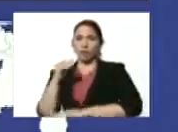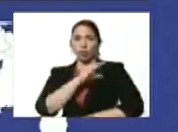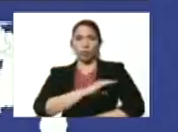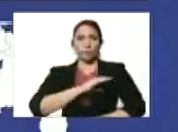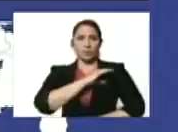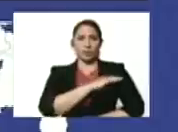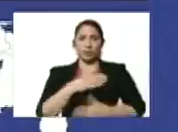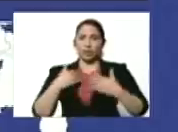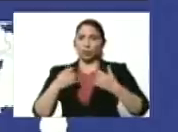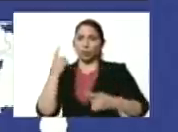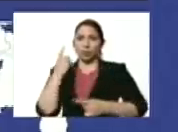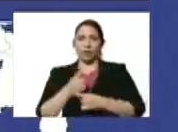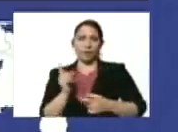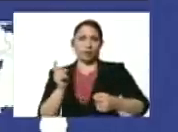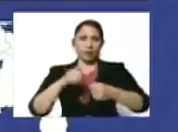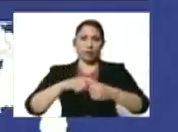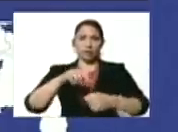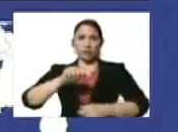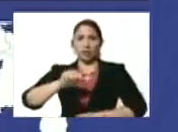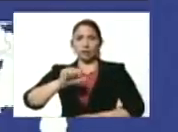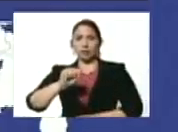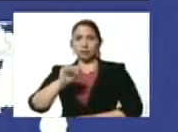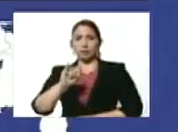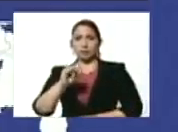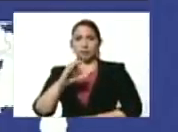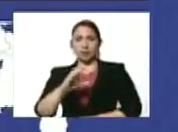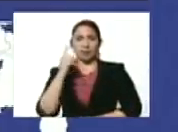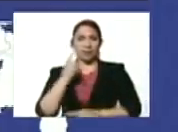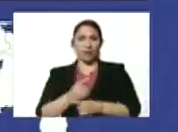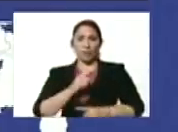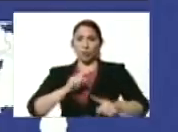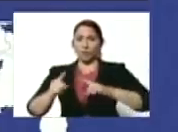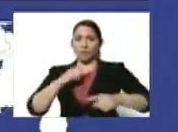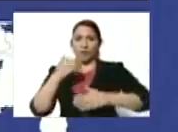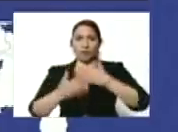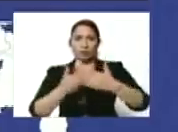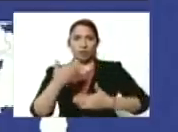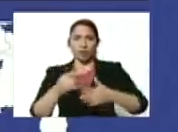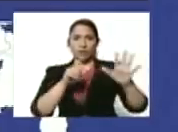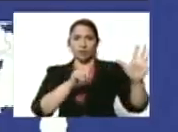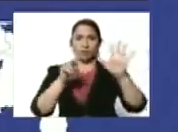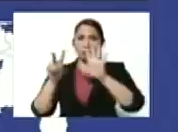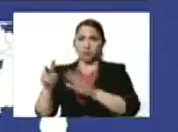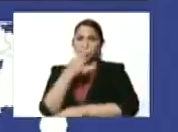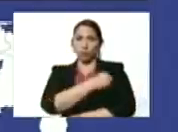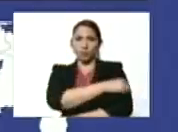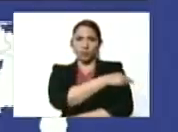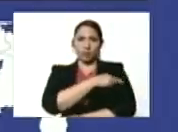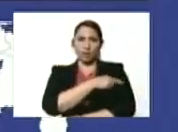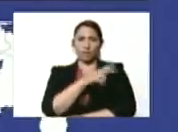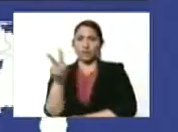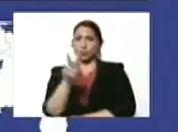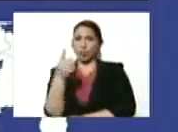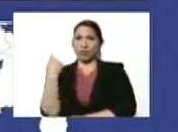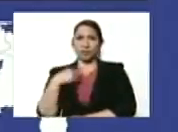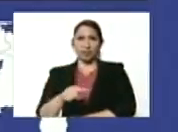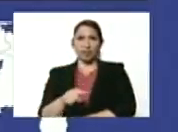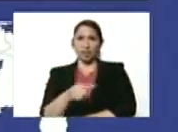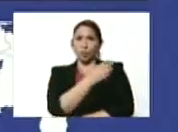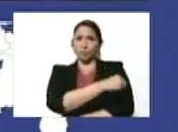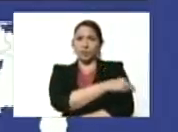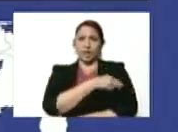deben integrarse en las ASIC, porque debemos avanzar sobre estos 67 hospitales. Venezuela tiene hospitales